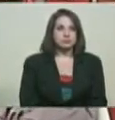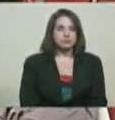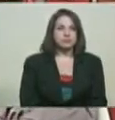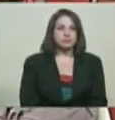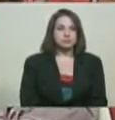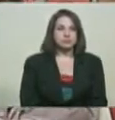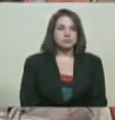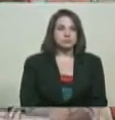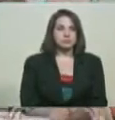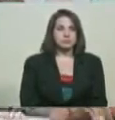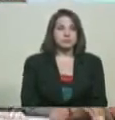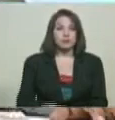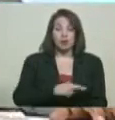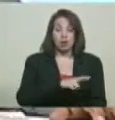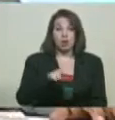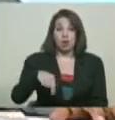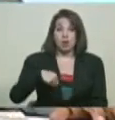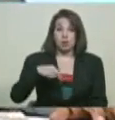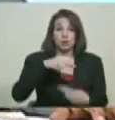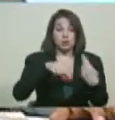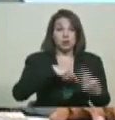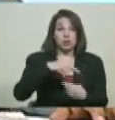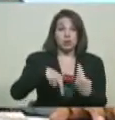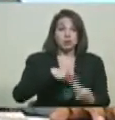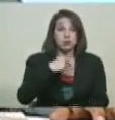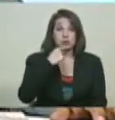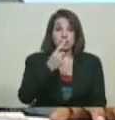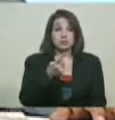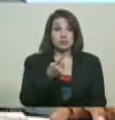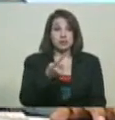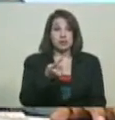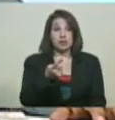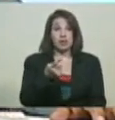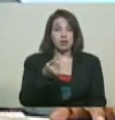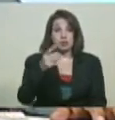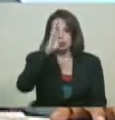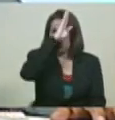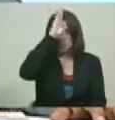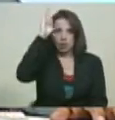nuestra revolución desear diosdado